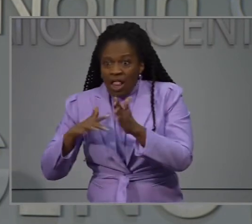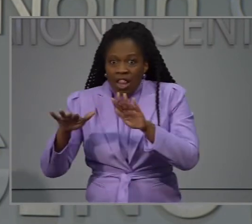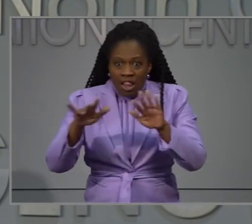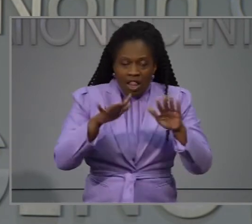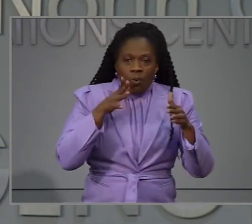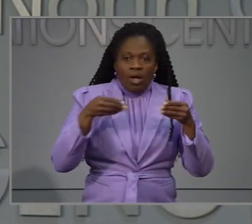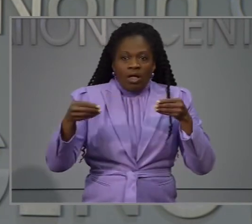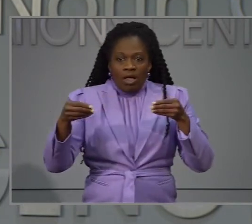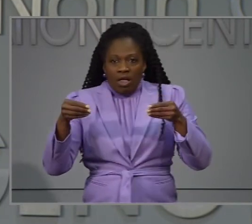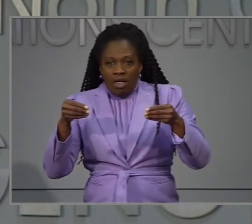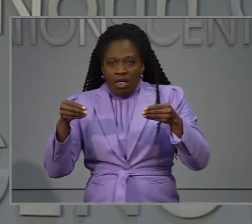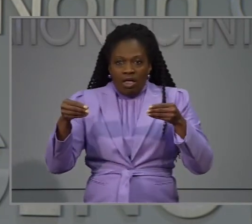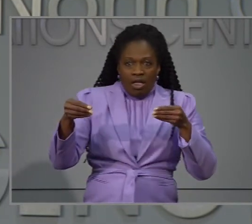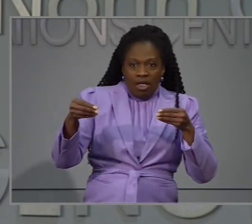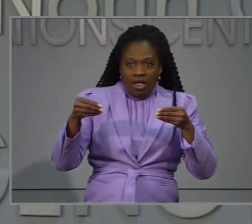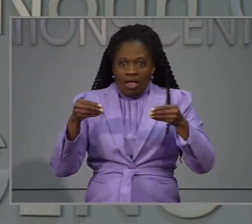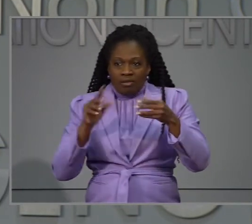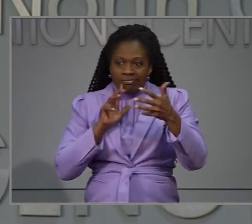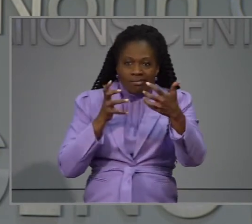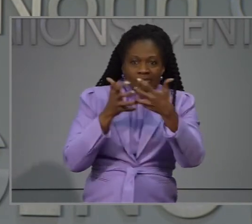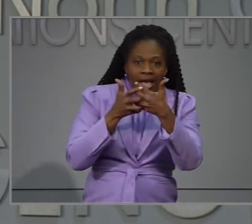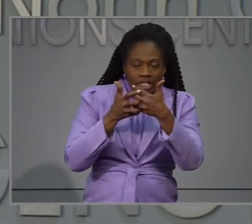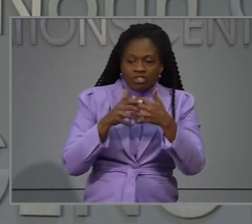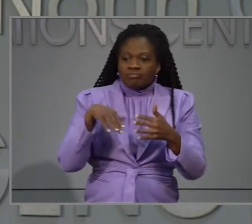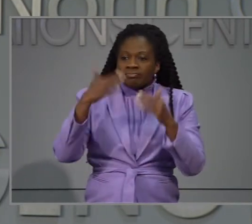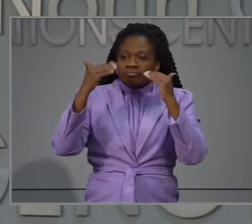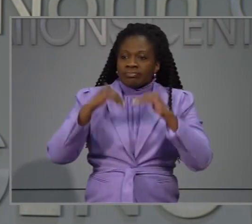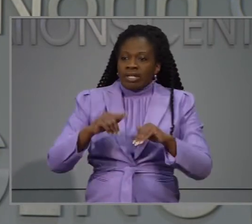de las cosas que ya menciones gracias siguiente